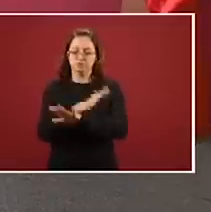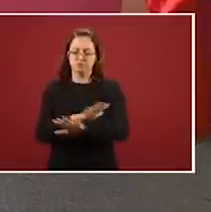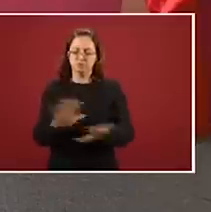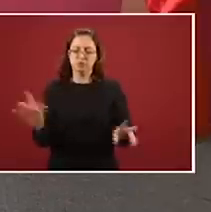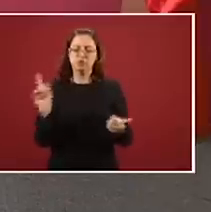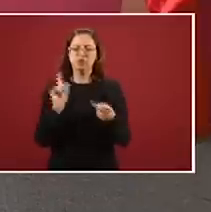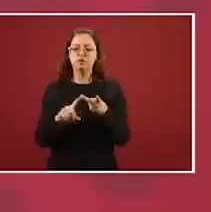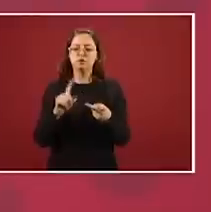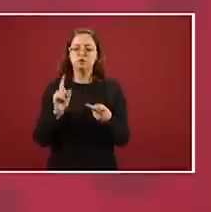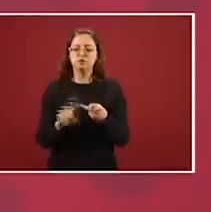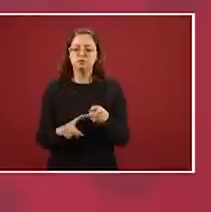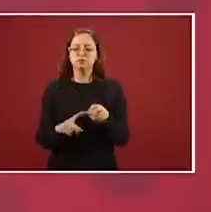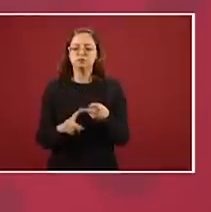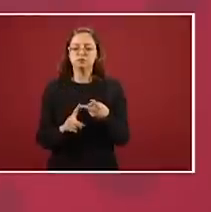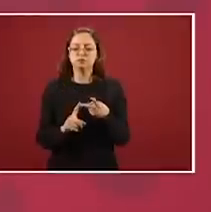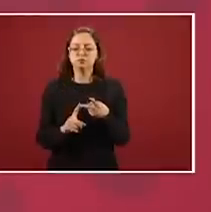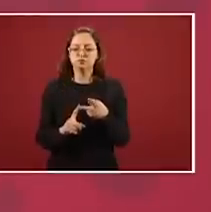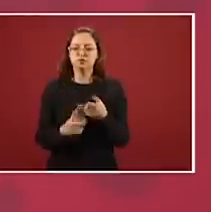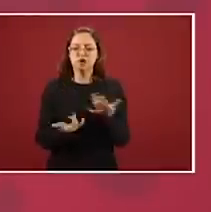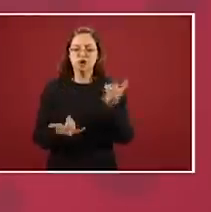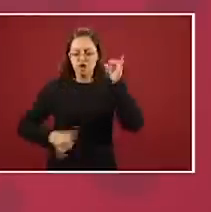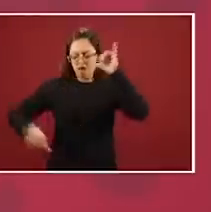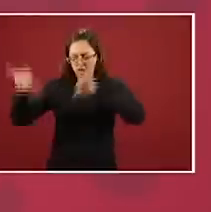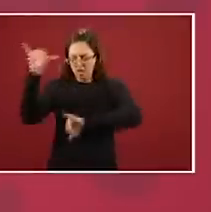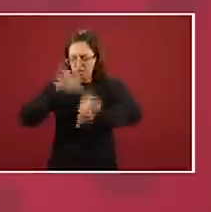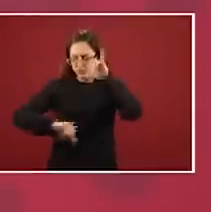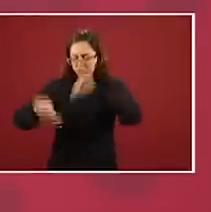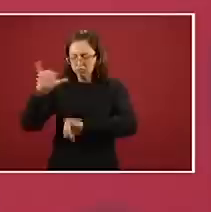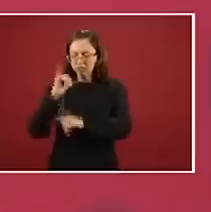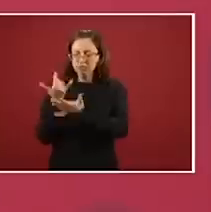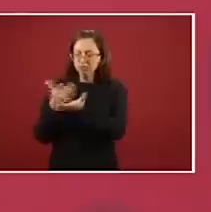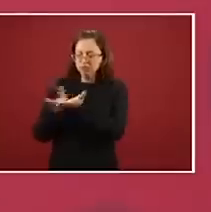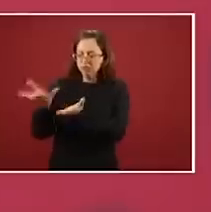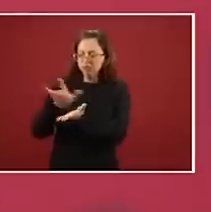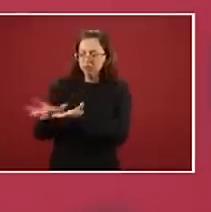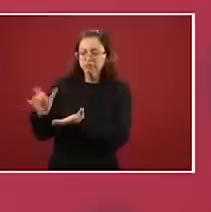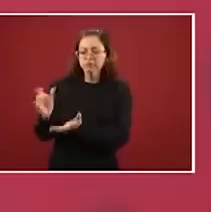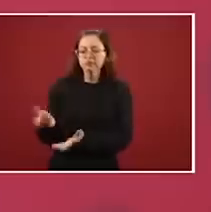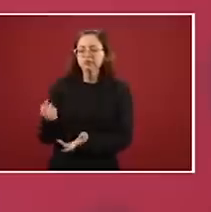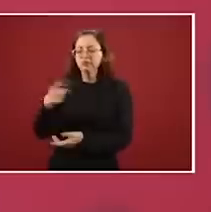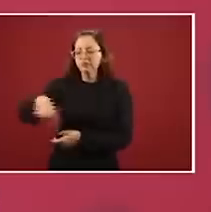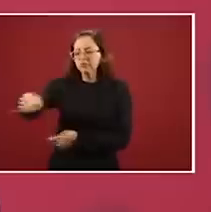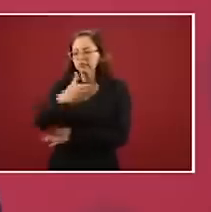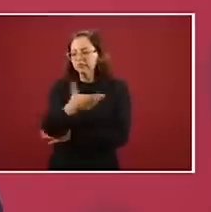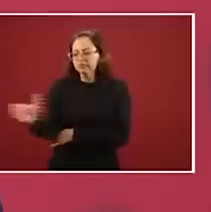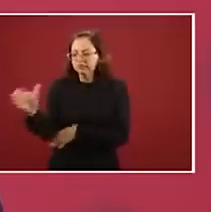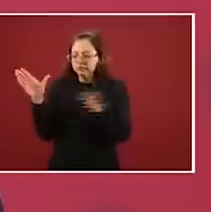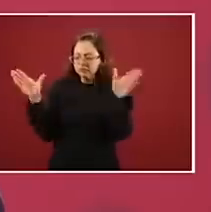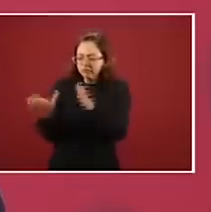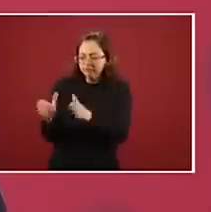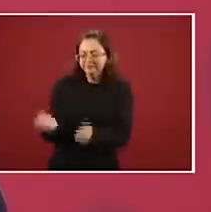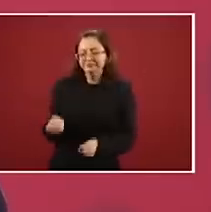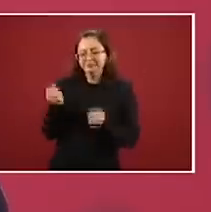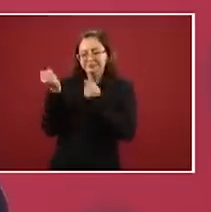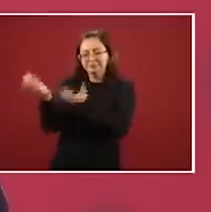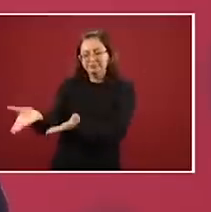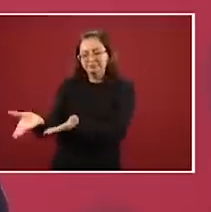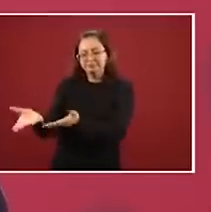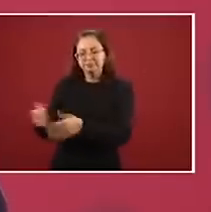que vamos a entregar los fertilizantes a los productores pequeños.